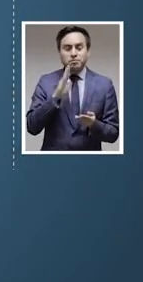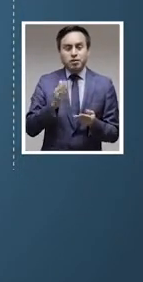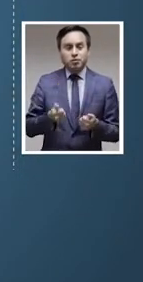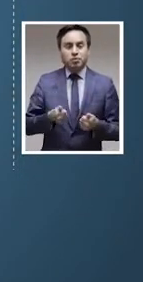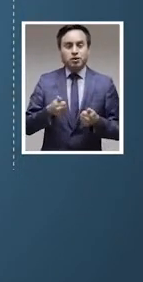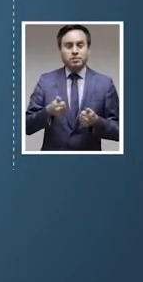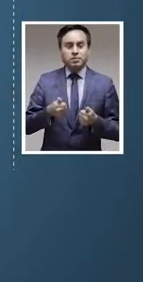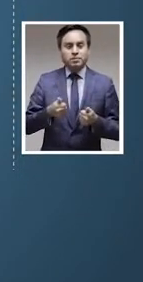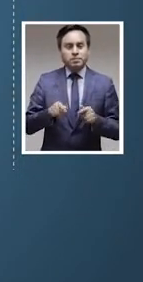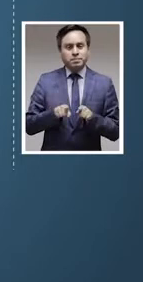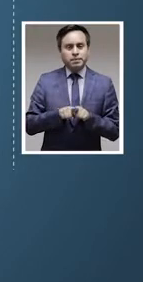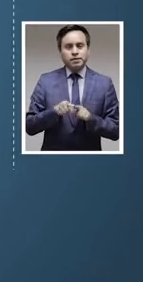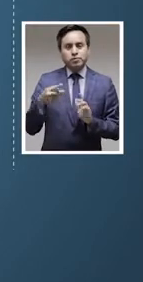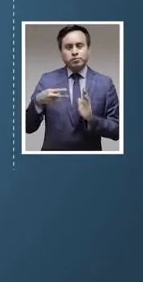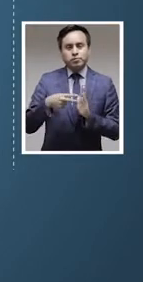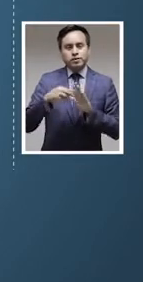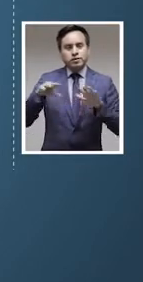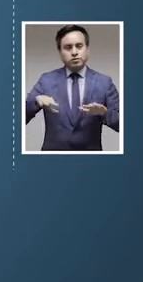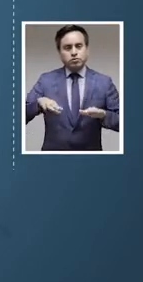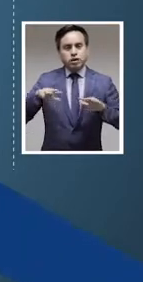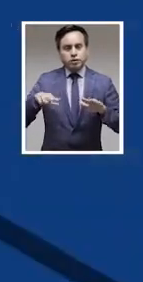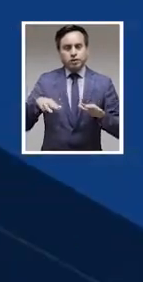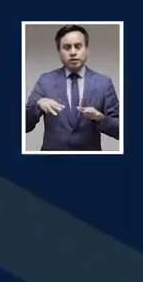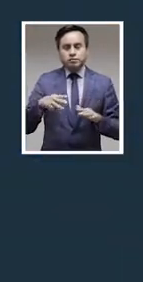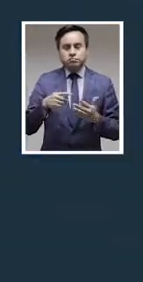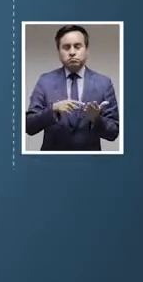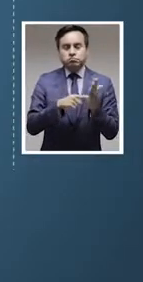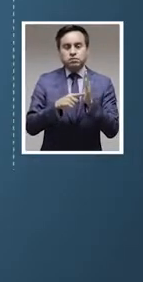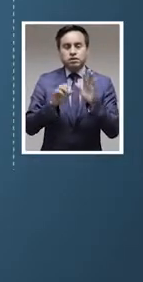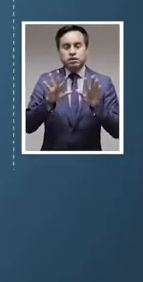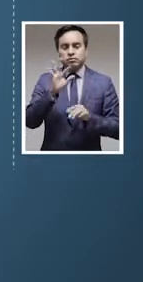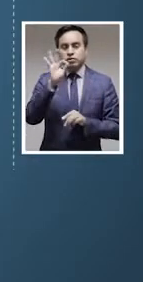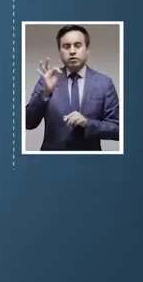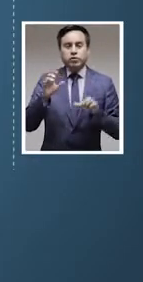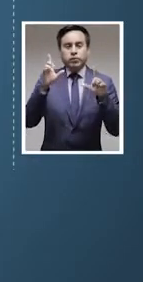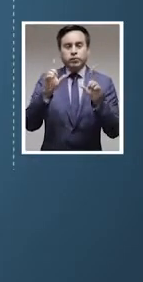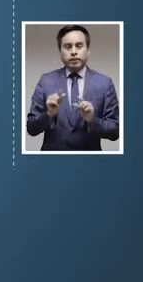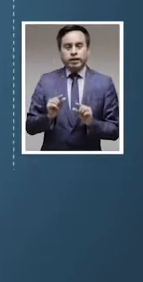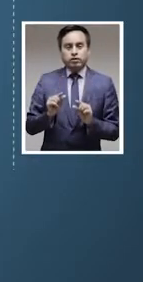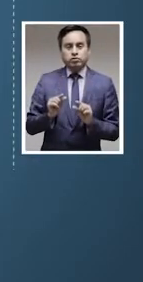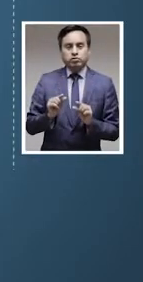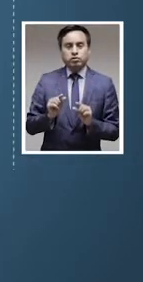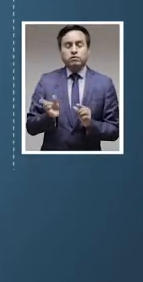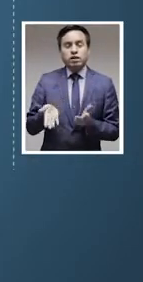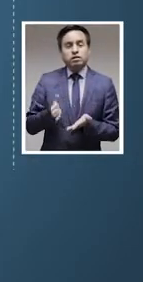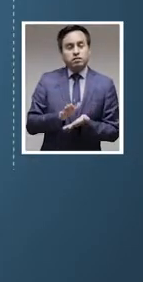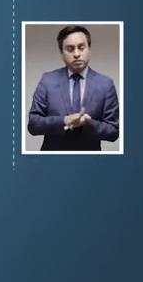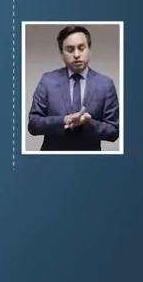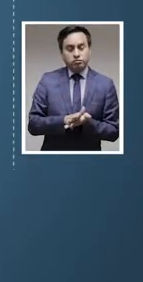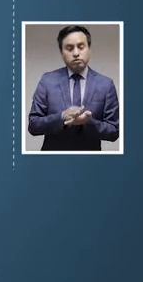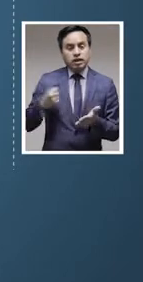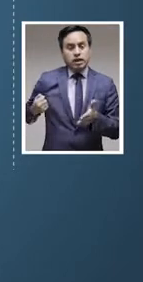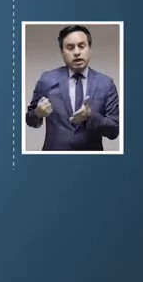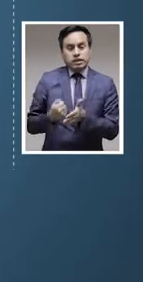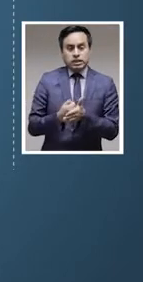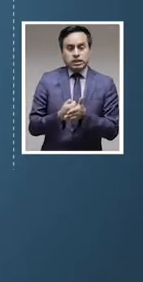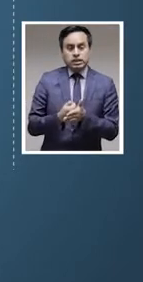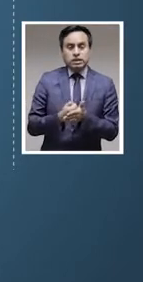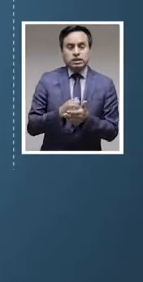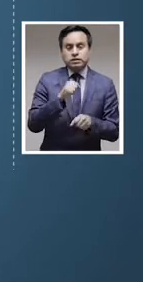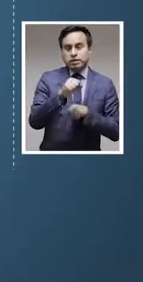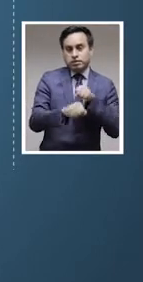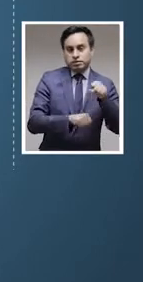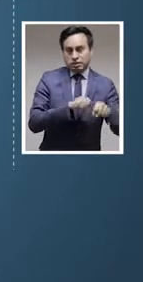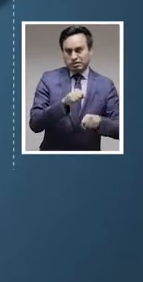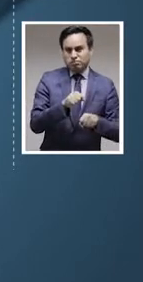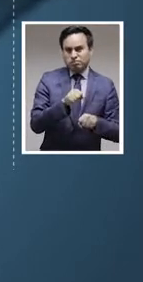mejora. De hecho, en 2019 registramos un 10% menos de fallecimiento por accidentes entre ciclistas,